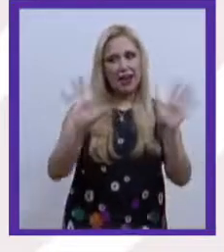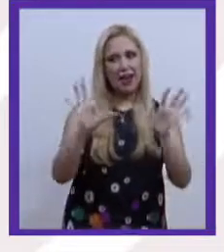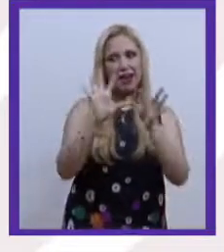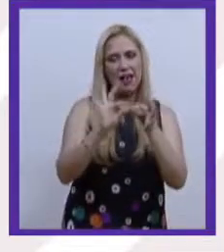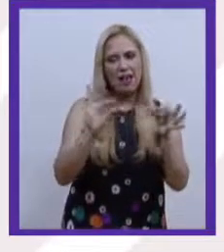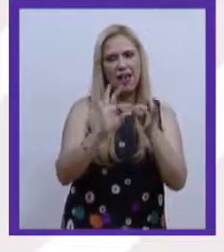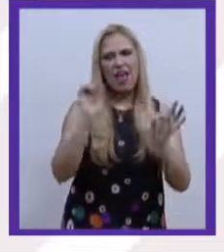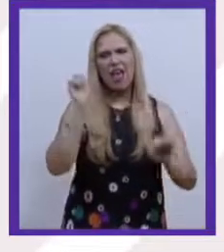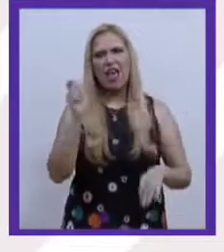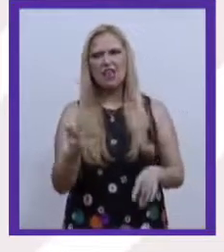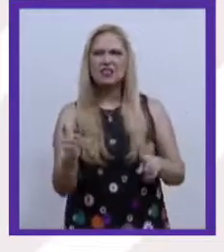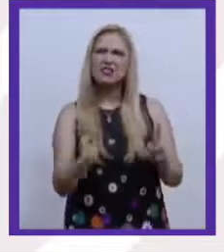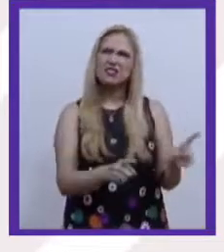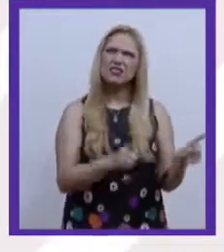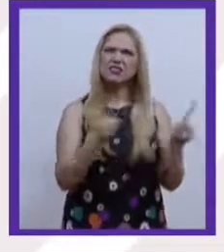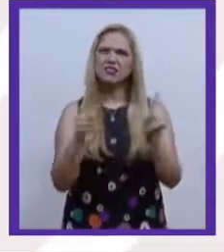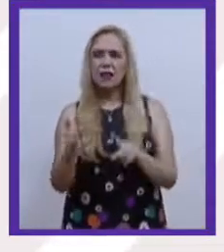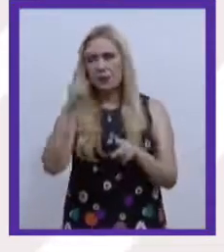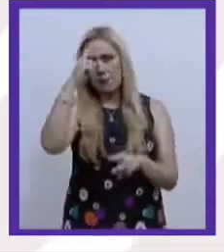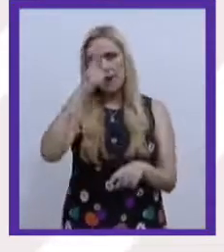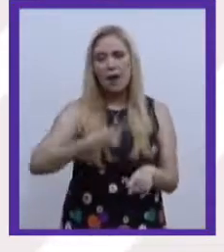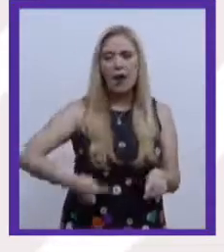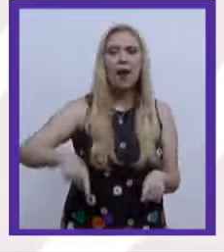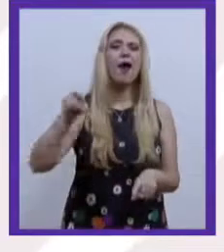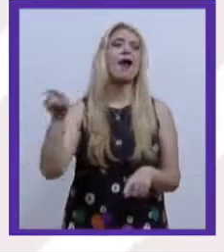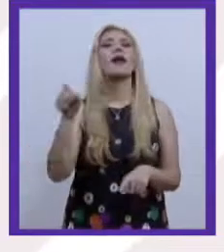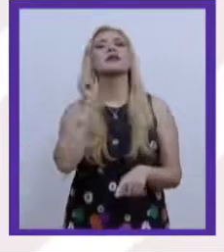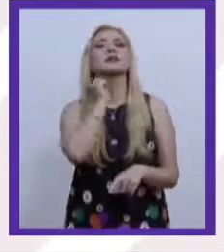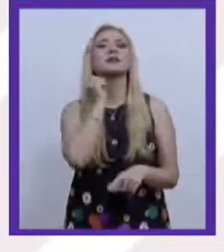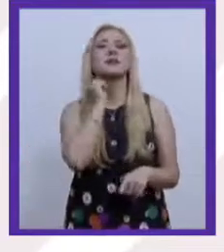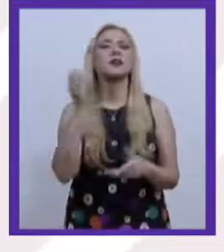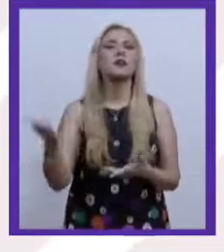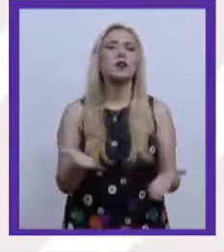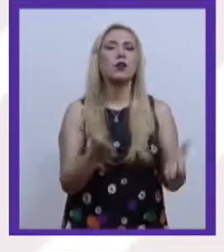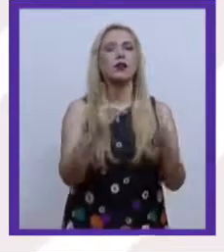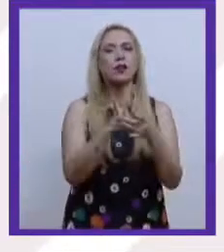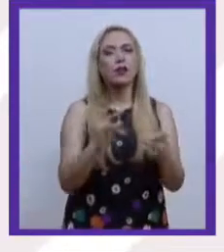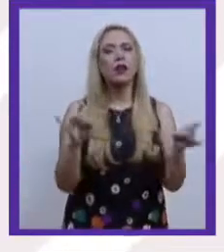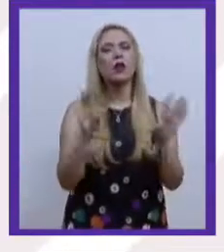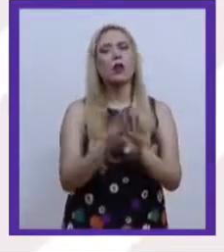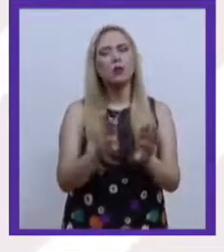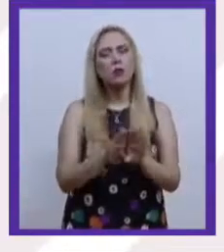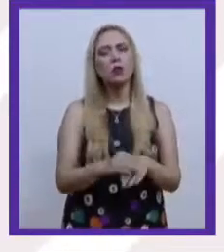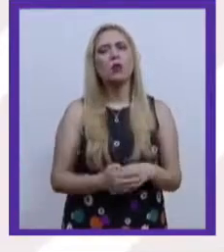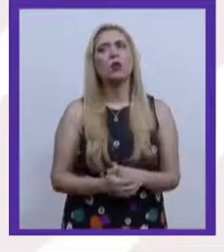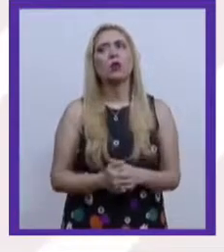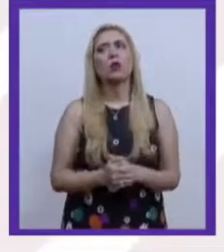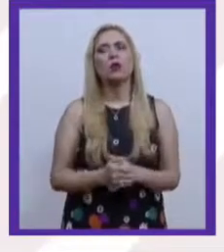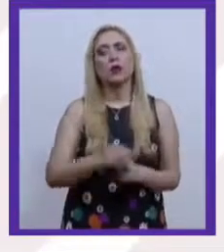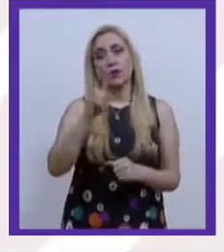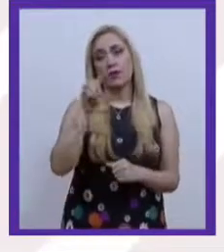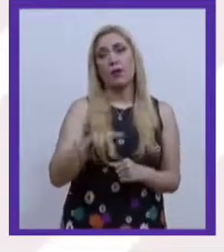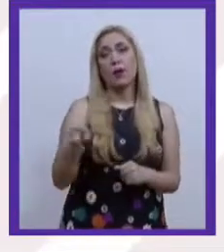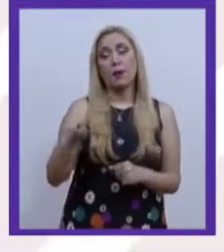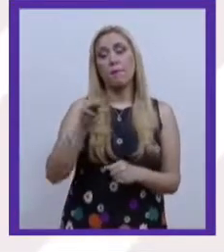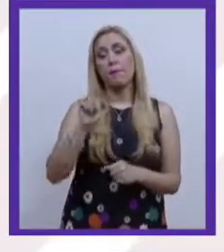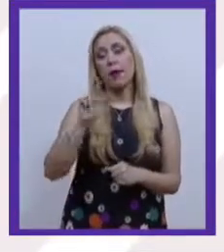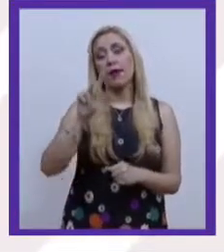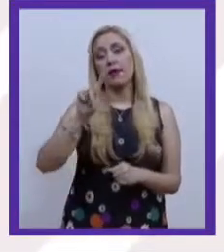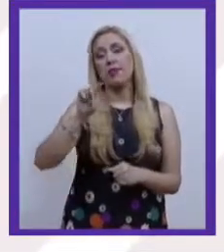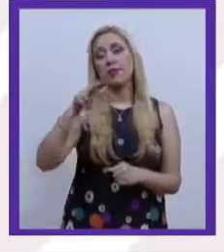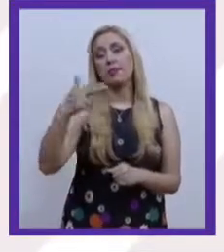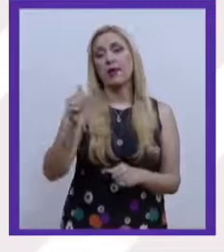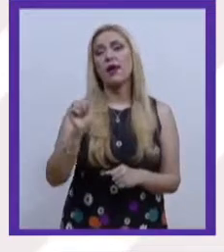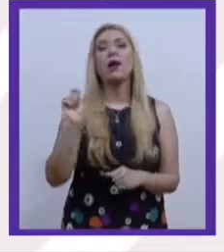de qué iba la reforma justo para que la senadora nos platicara un poco cómo va, porque quiero decir que Marta Tagle